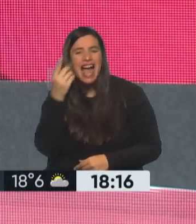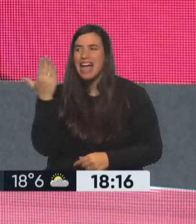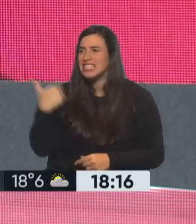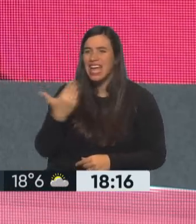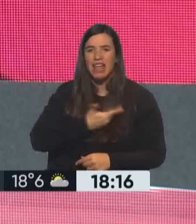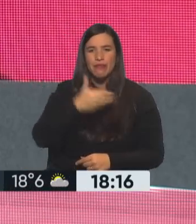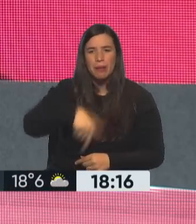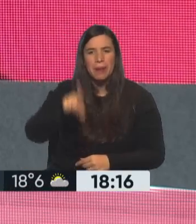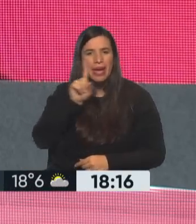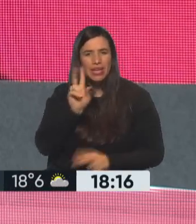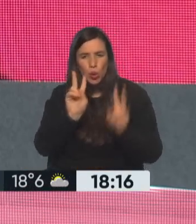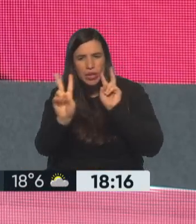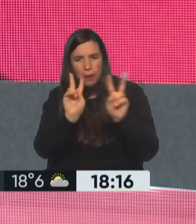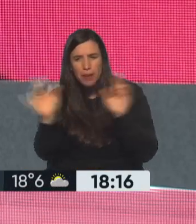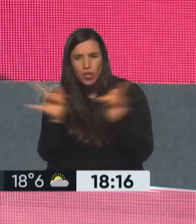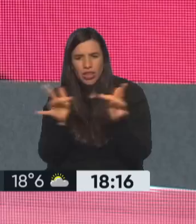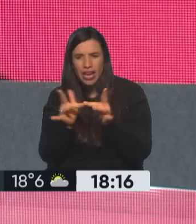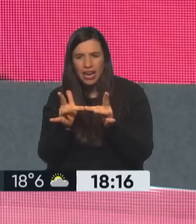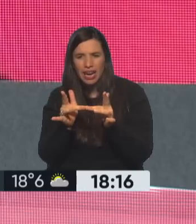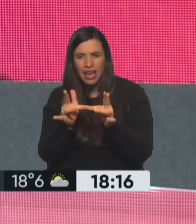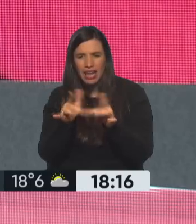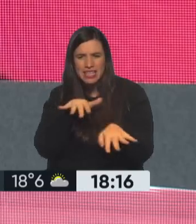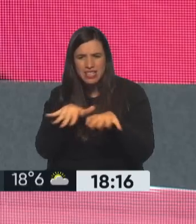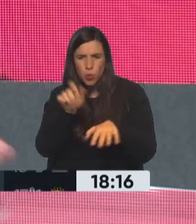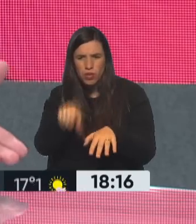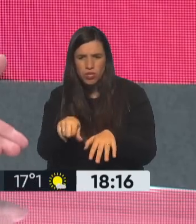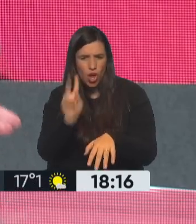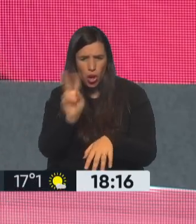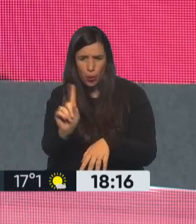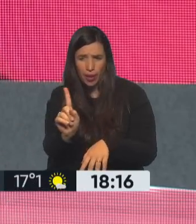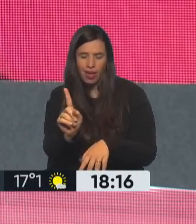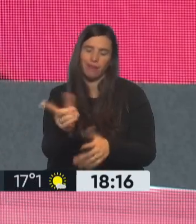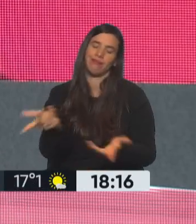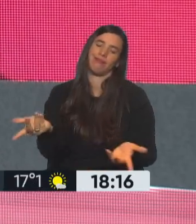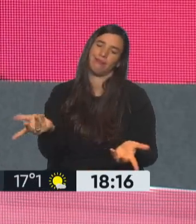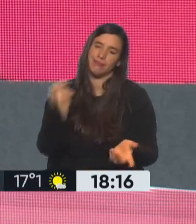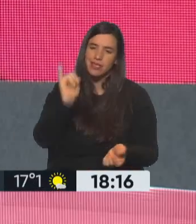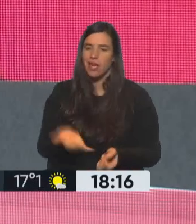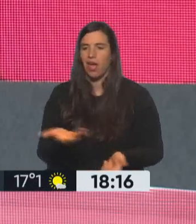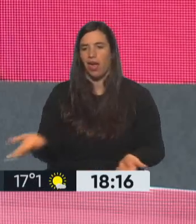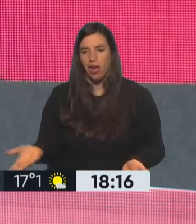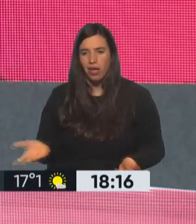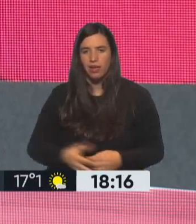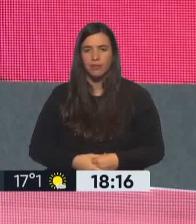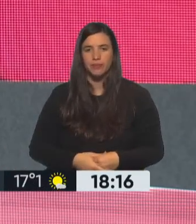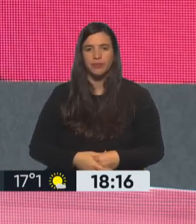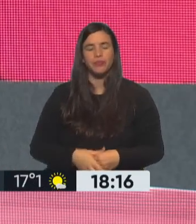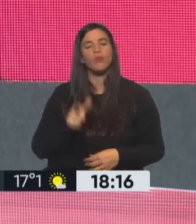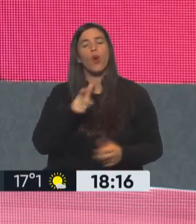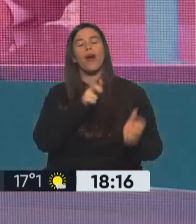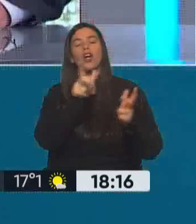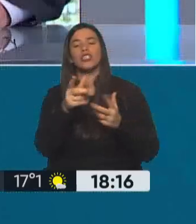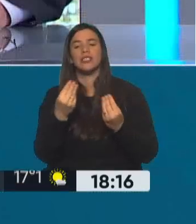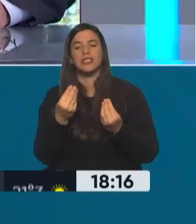pasaba? ¿Cómo no va a estar Compañero. ¿Qué? Evento de Decime. AmCham, por favor, ¿cómo no lo va a Decime estar una viendo? cosa, ¿qué vas a contar de De Marchi? Ayer,